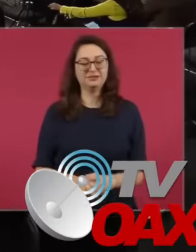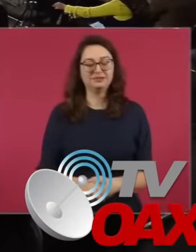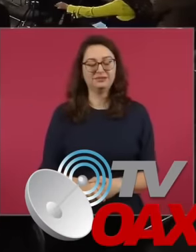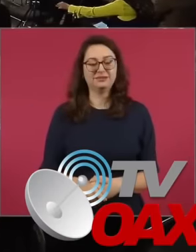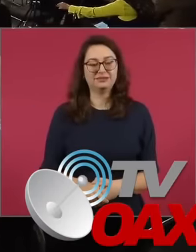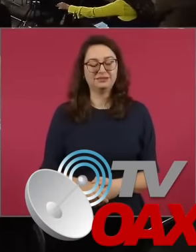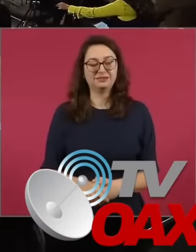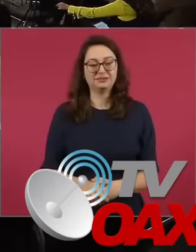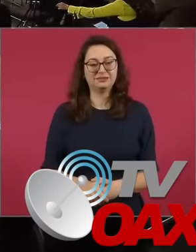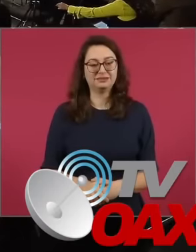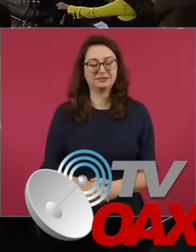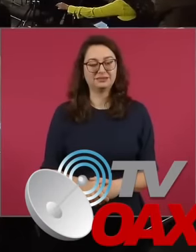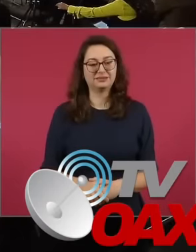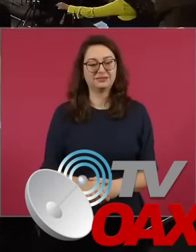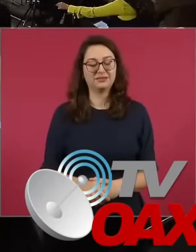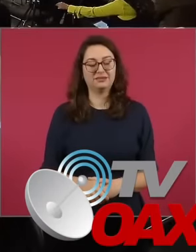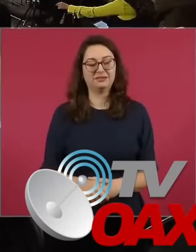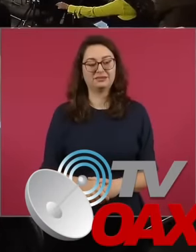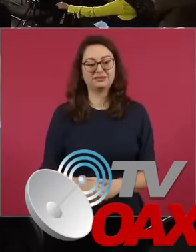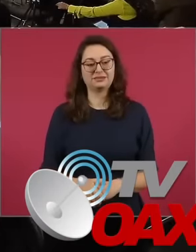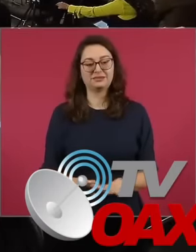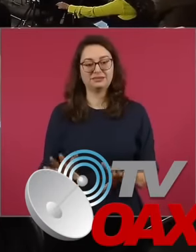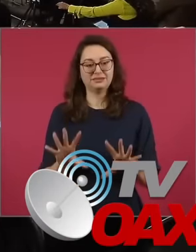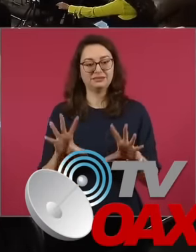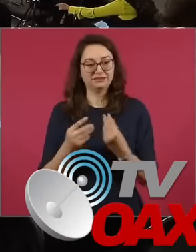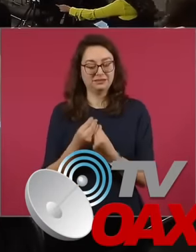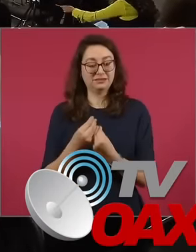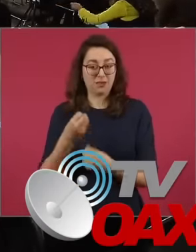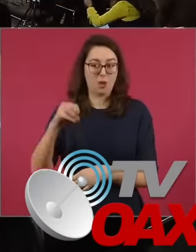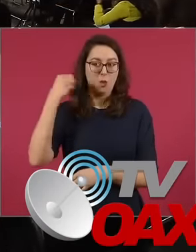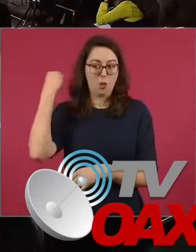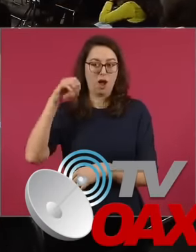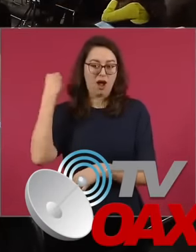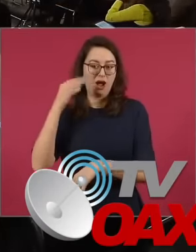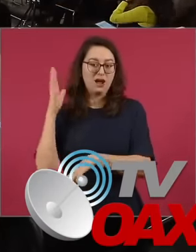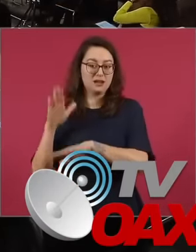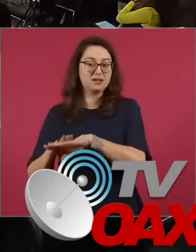Total, Oaxaca es que lleva más,